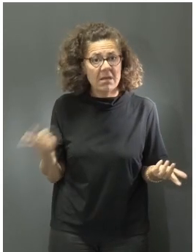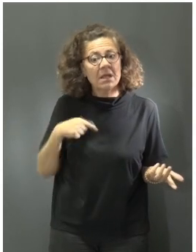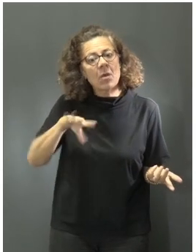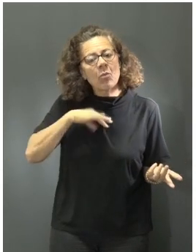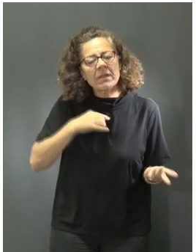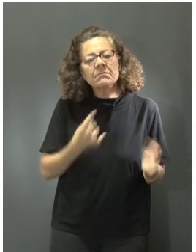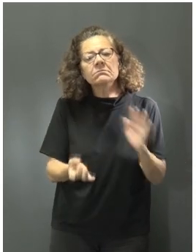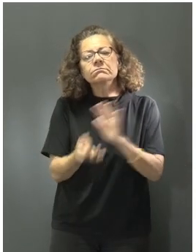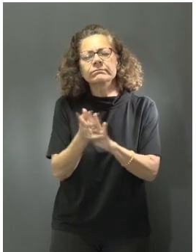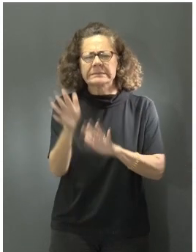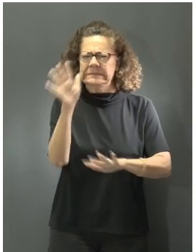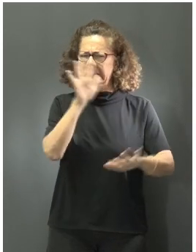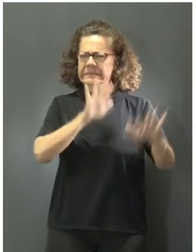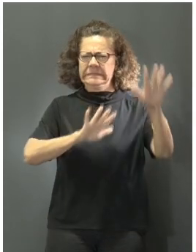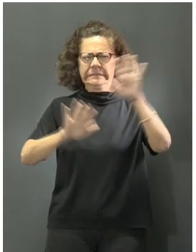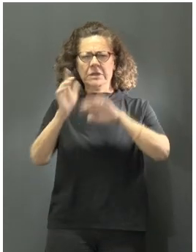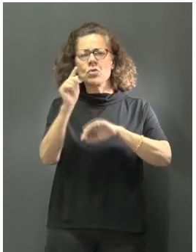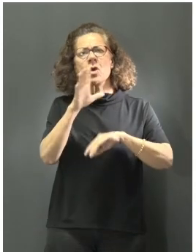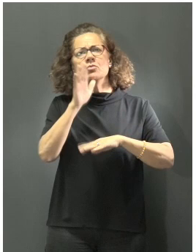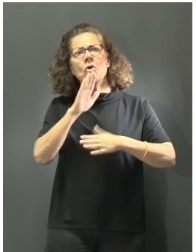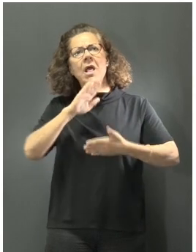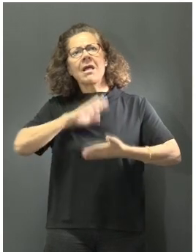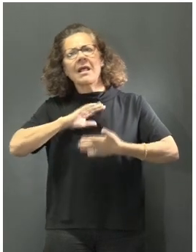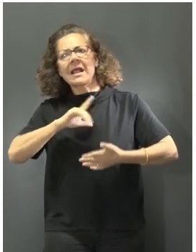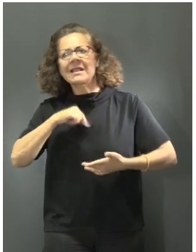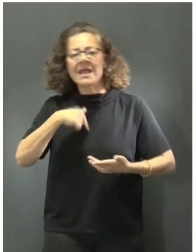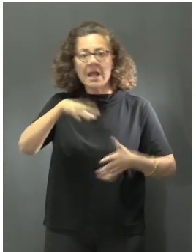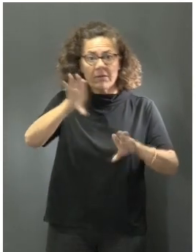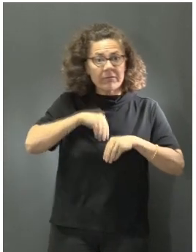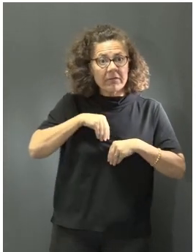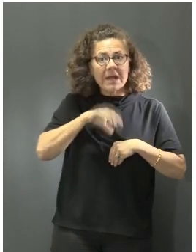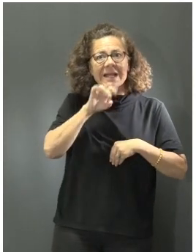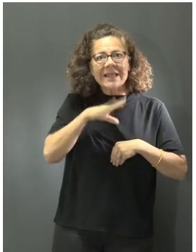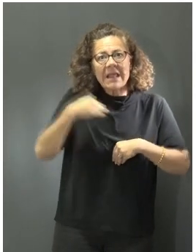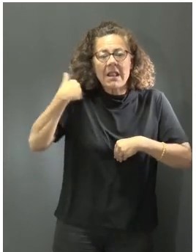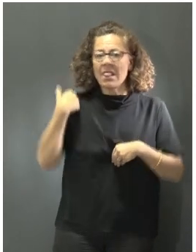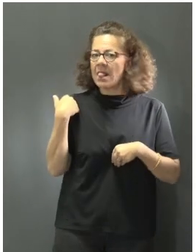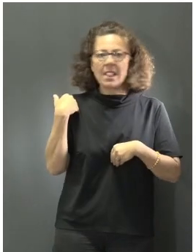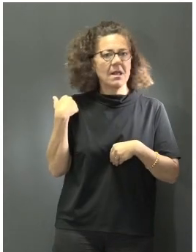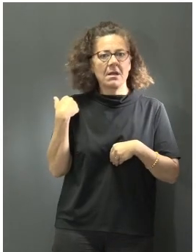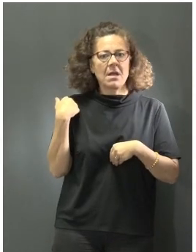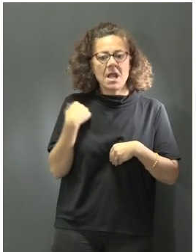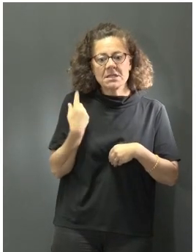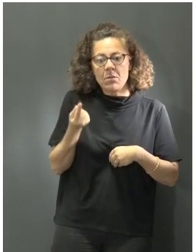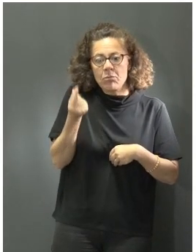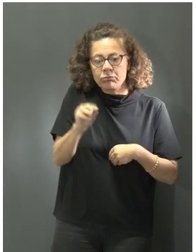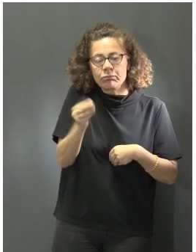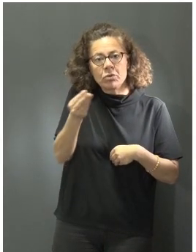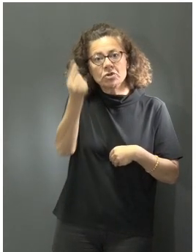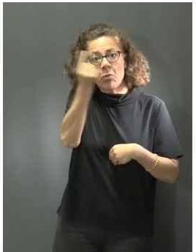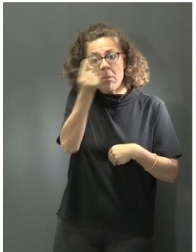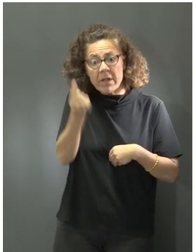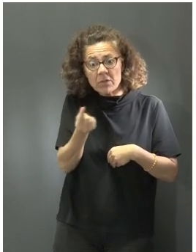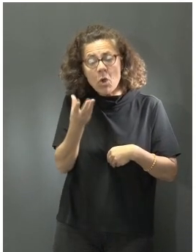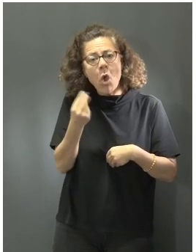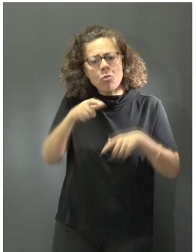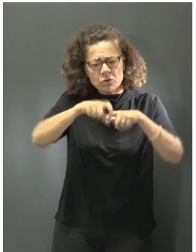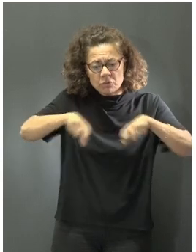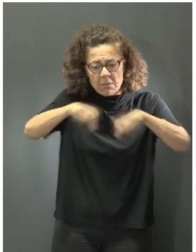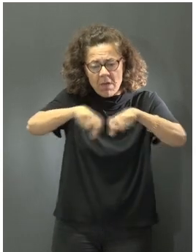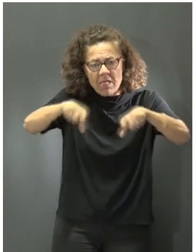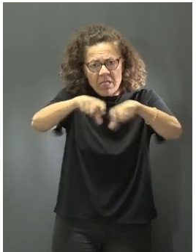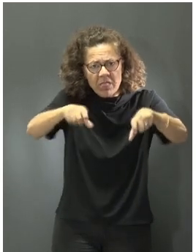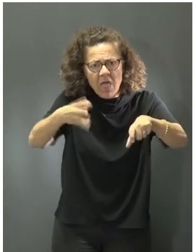generar confusión. No es un tema de competencia, es que es un tema de que esto no se tiene por qué hacer. Y se han implementado los pictogramas en muchísimos pasos de cebra,